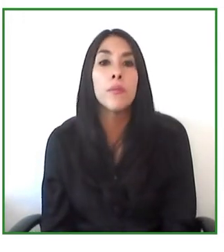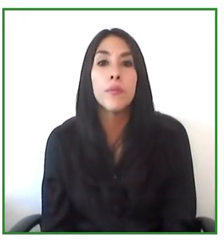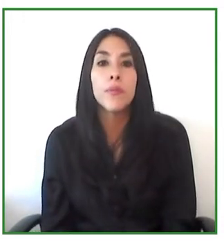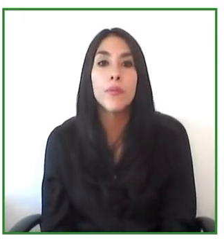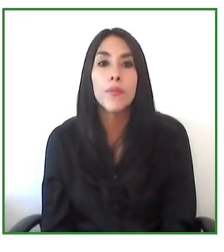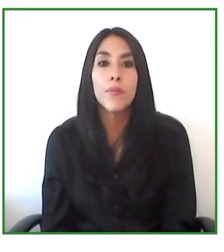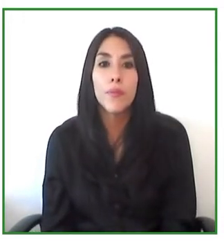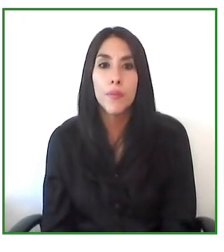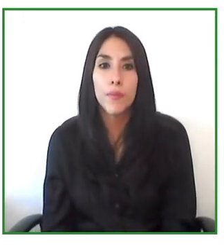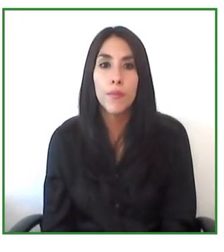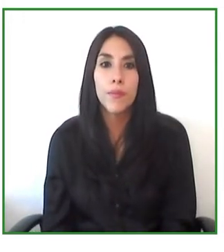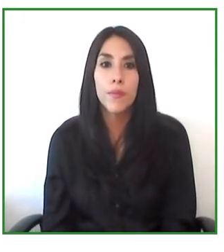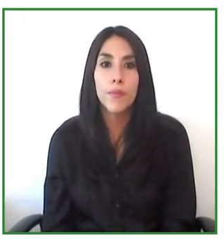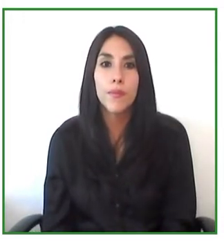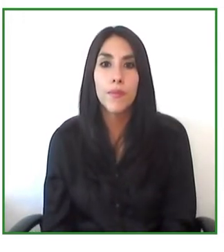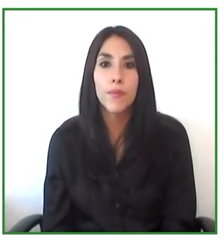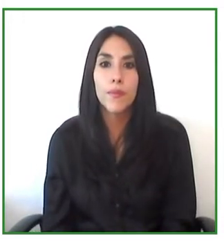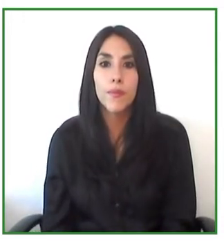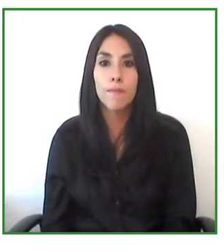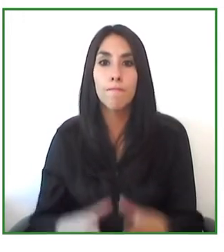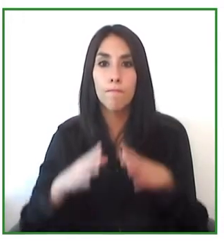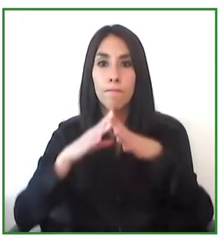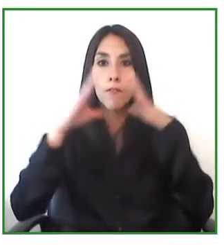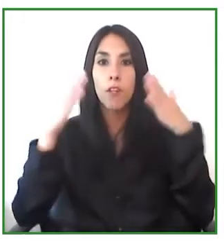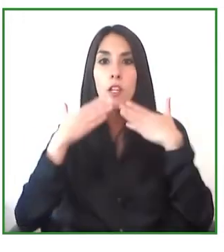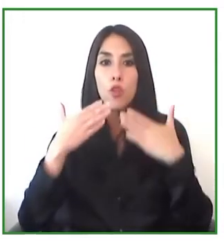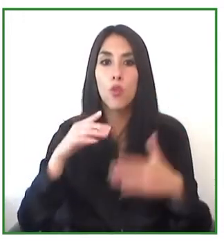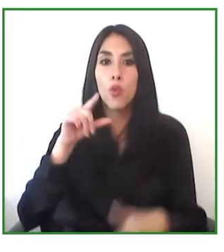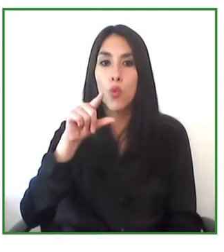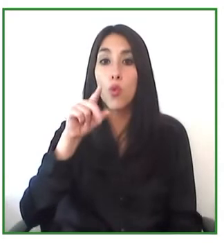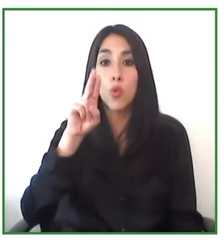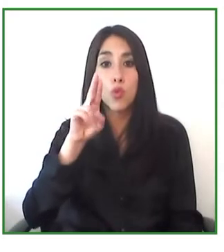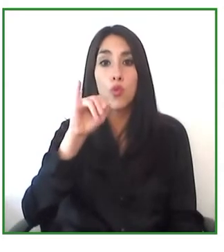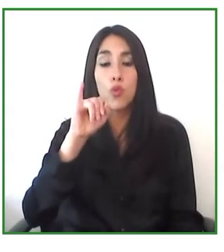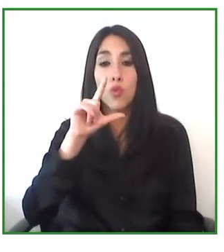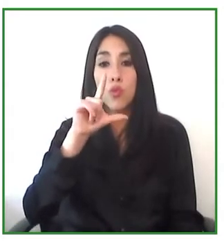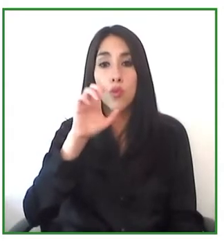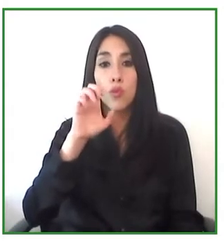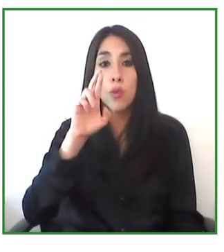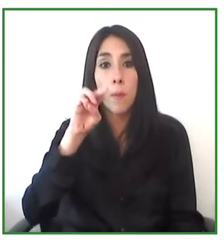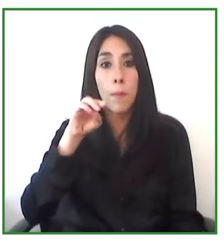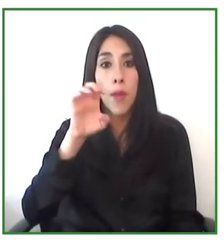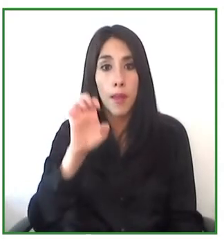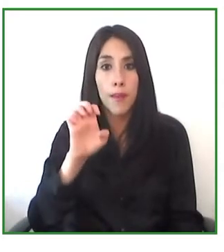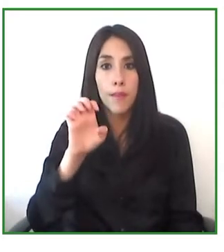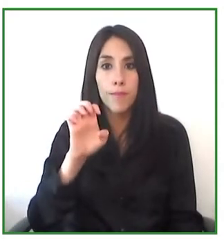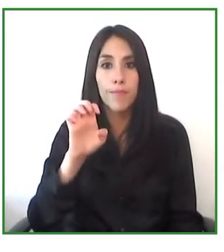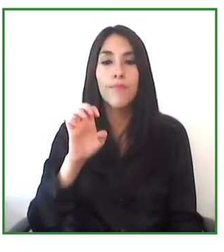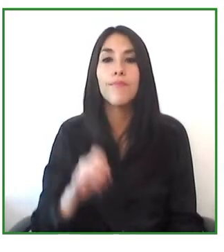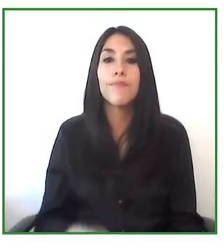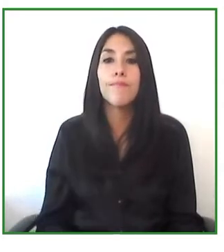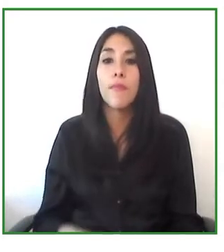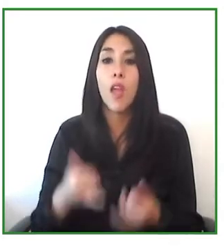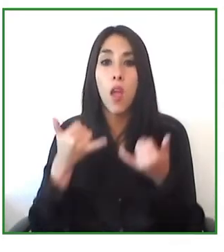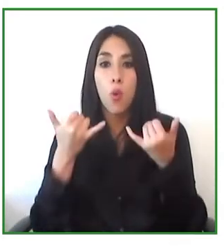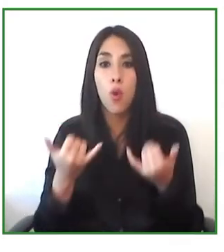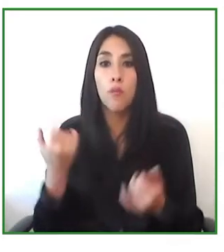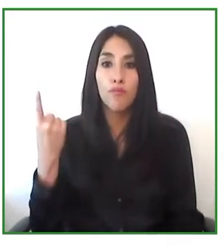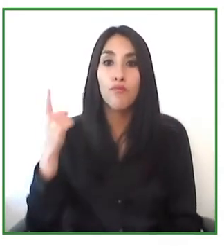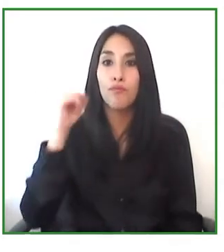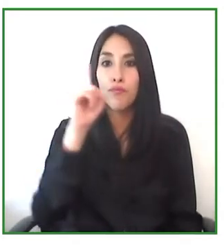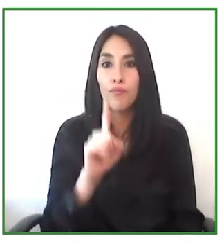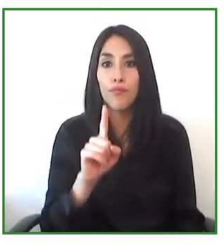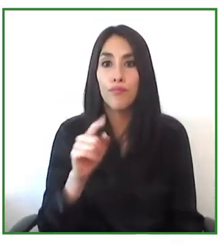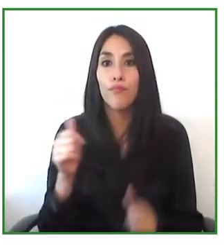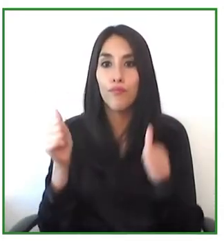Gracias, Guilherme, por tu respuesta. Ahora le voy a dar el paso aquí a Paloma para que también nos cuente cómo ha sido esta medición de